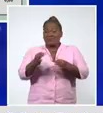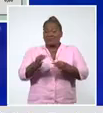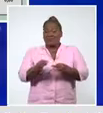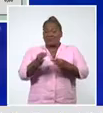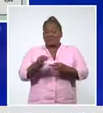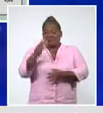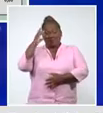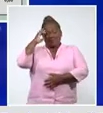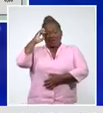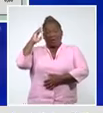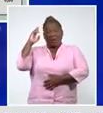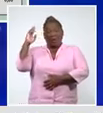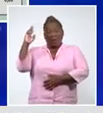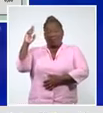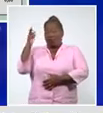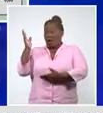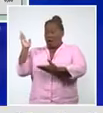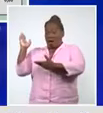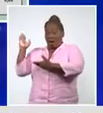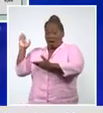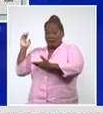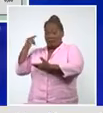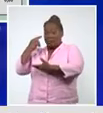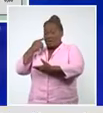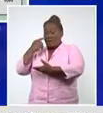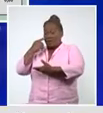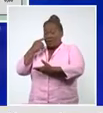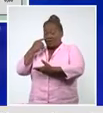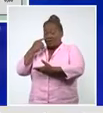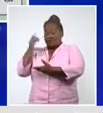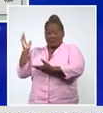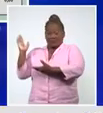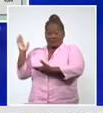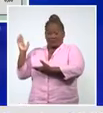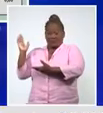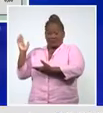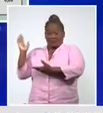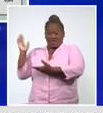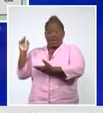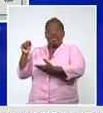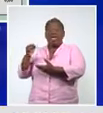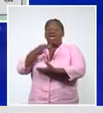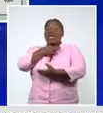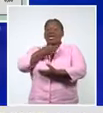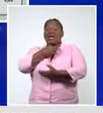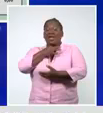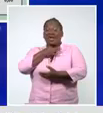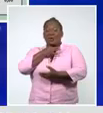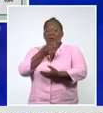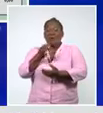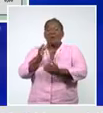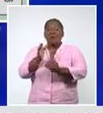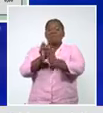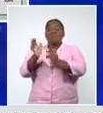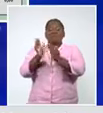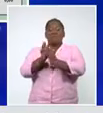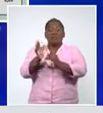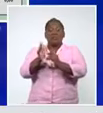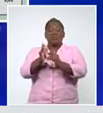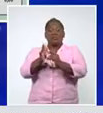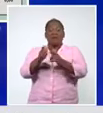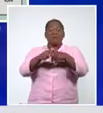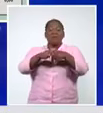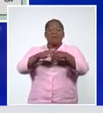y ahí lo podemos ver, no es que lo recordemos, que lo estamos viendo, que fue el mes de mayor número de casos confirmados,